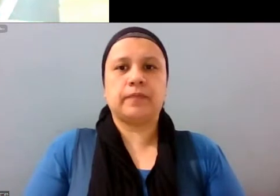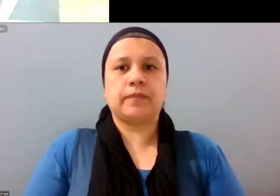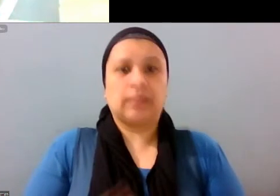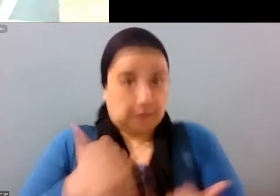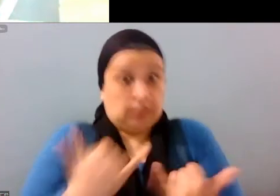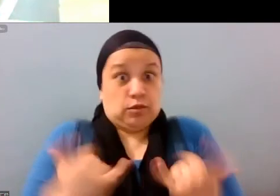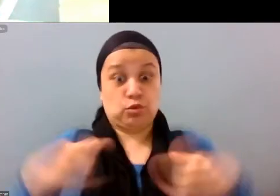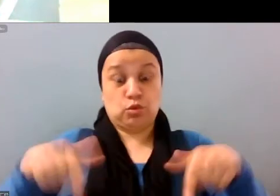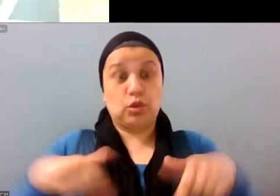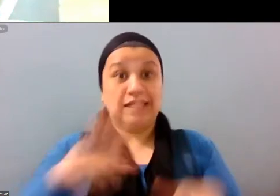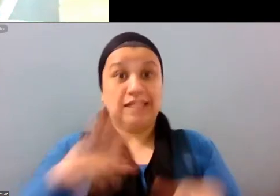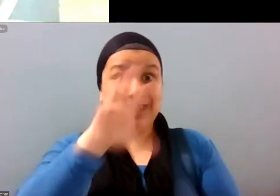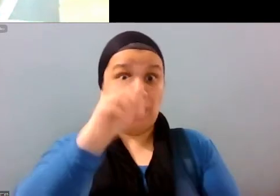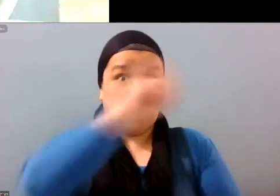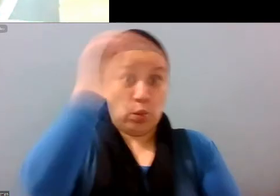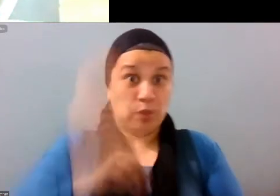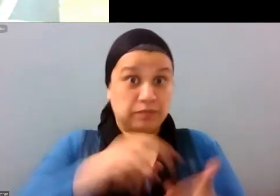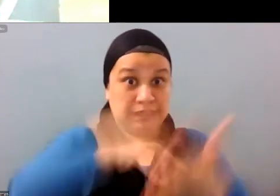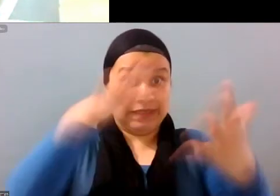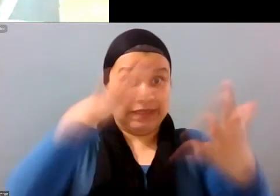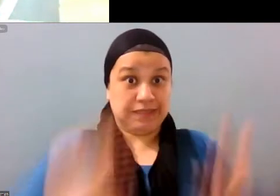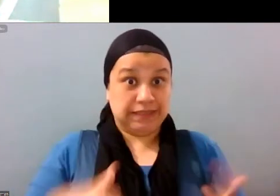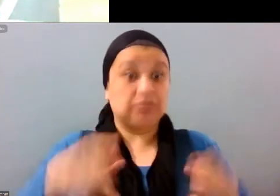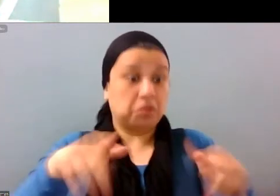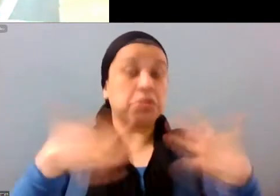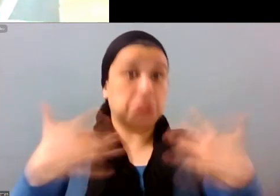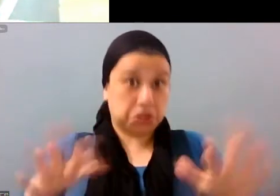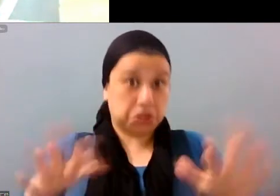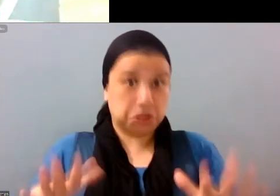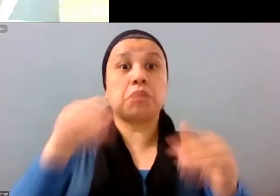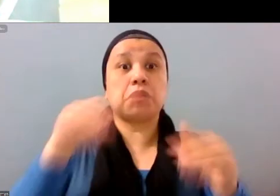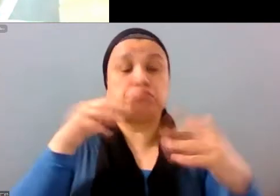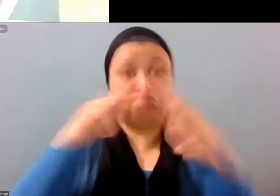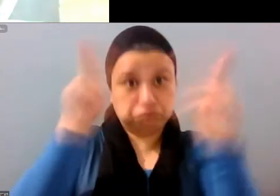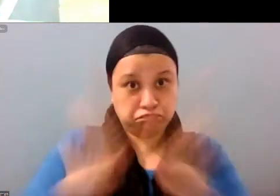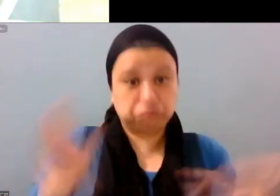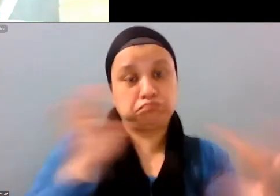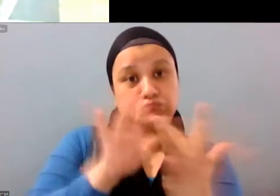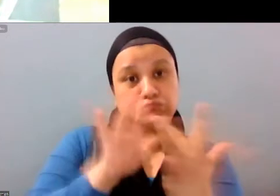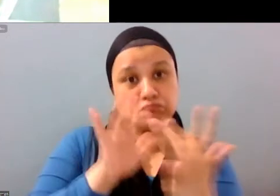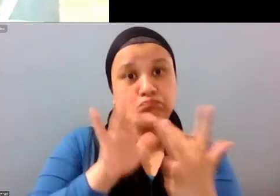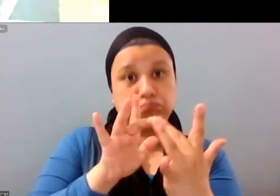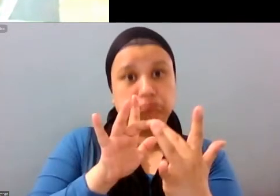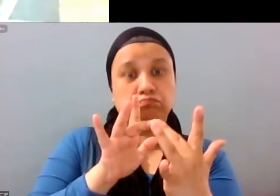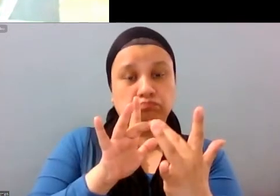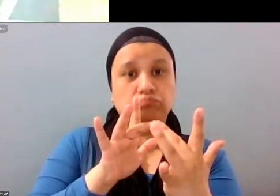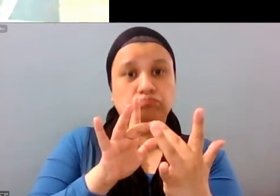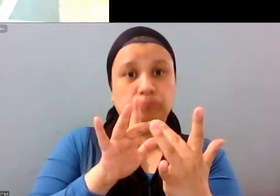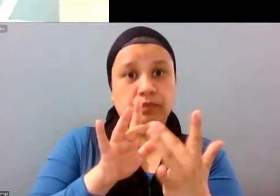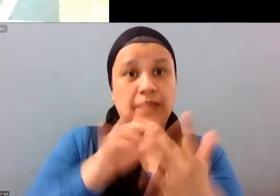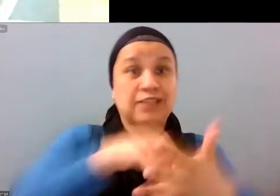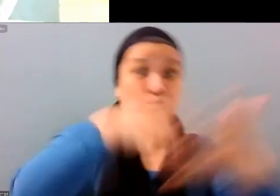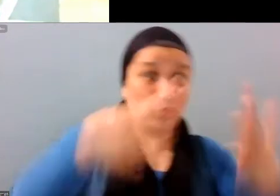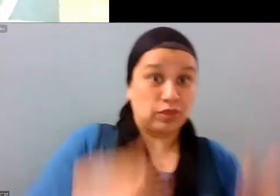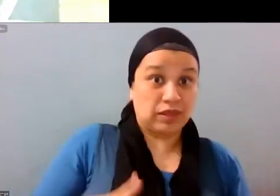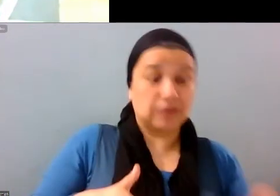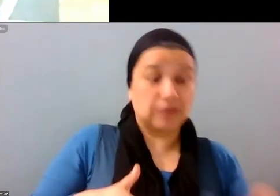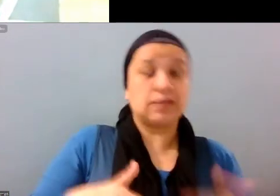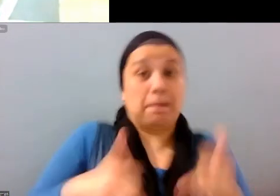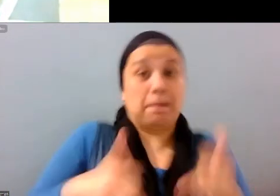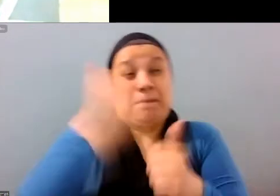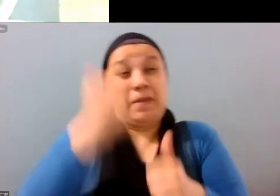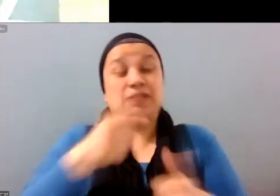50% de los estudiantes acceden a las plataformas y están en contacto con sus estudiantes pero en su mayoría lo que predomina